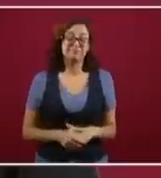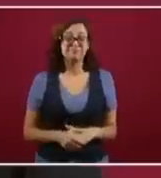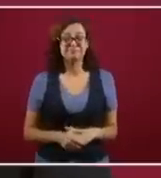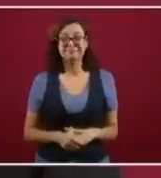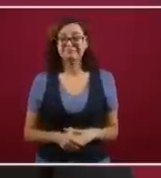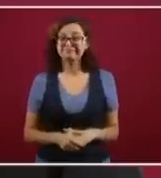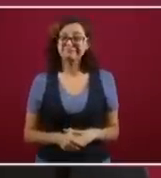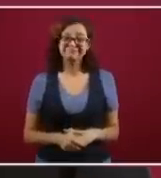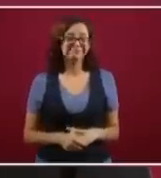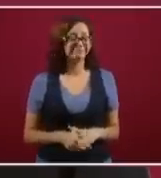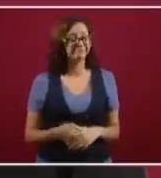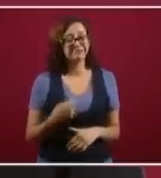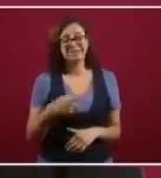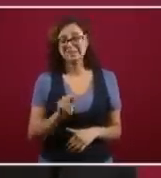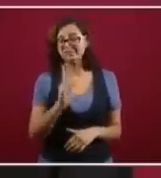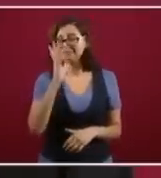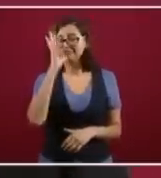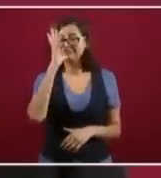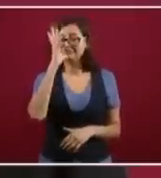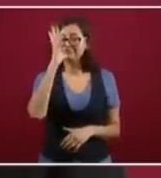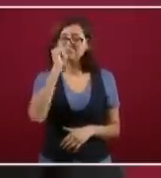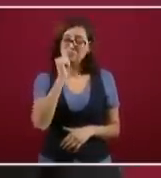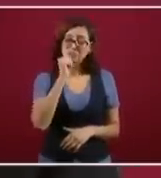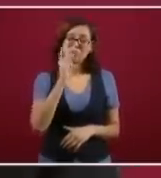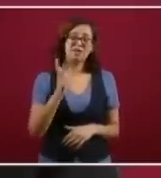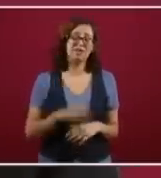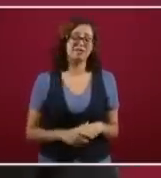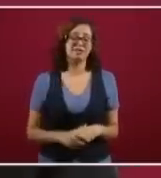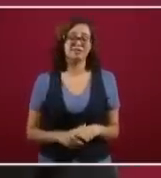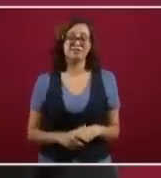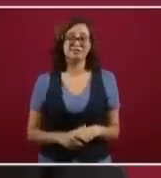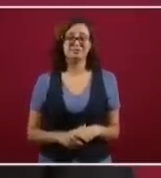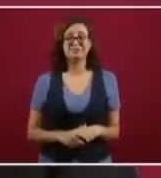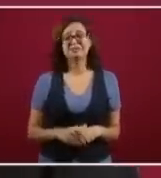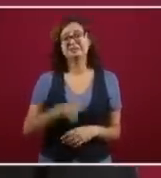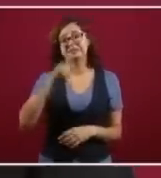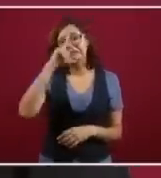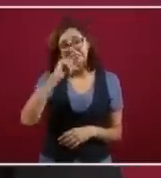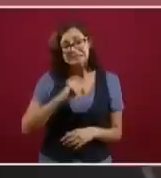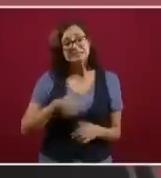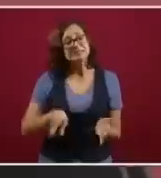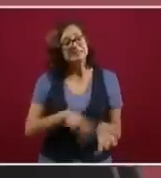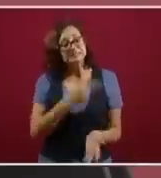No pueden. Imagínense eso. ¿Qué